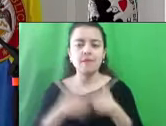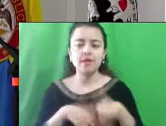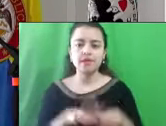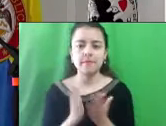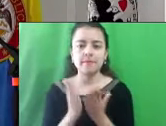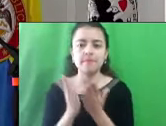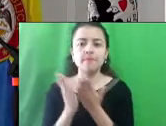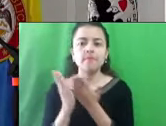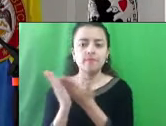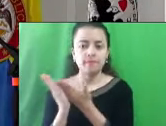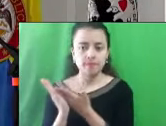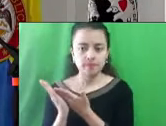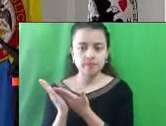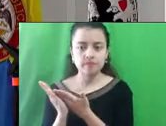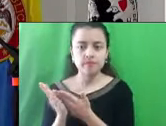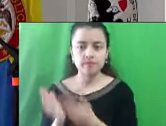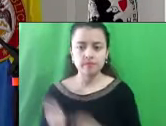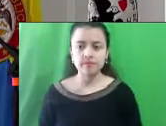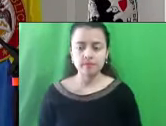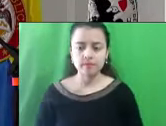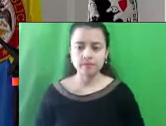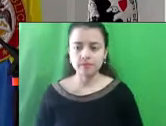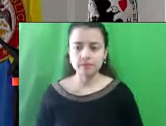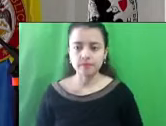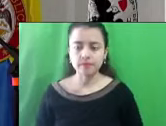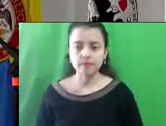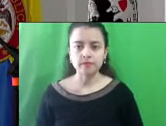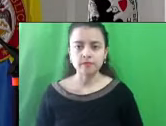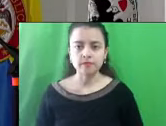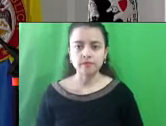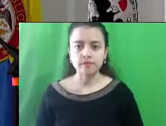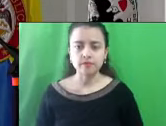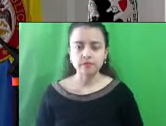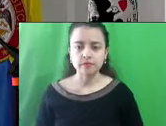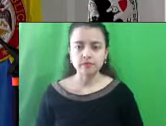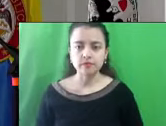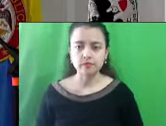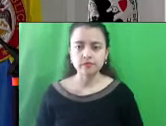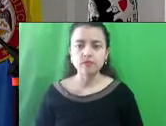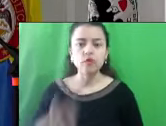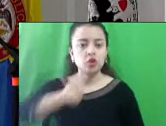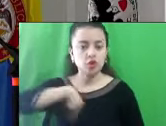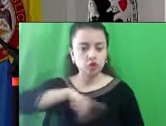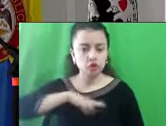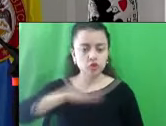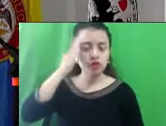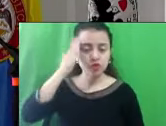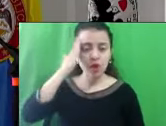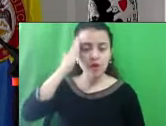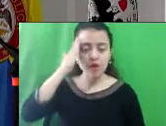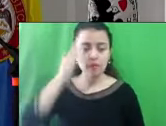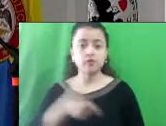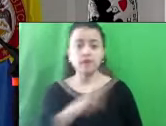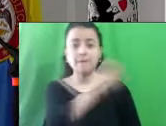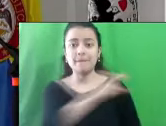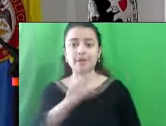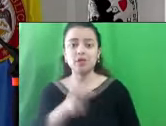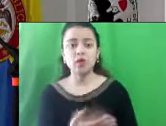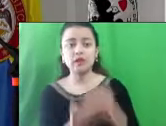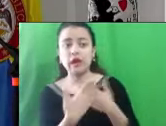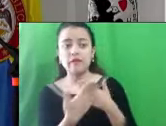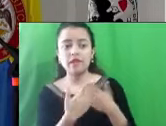lo que siempre hemos tenido es una respuesta efectiva. Hemos podido acudir a los llamados de la comunidad en cuanto al alcantarillado, con el